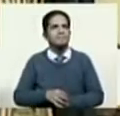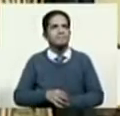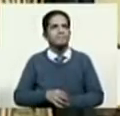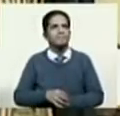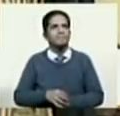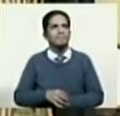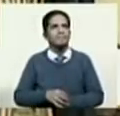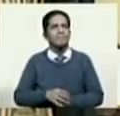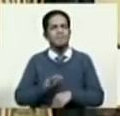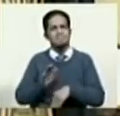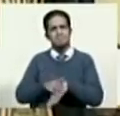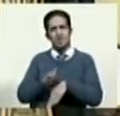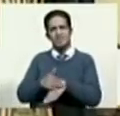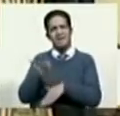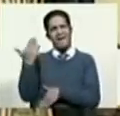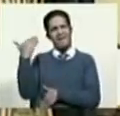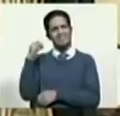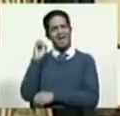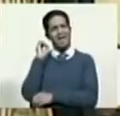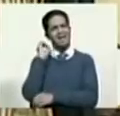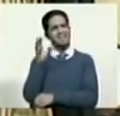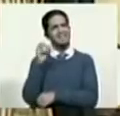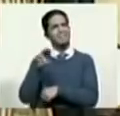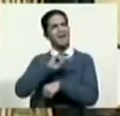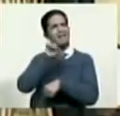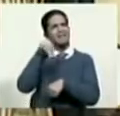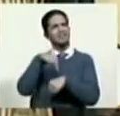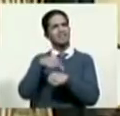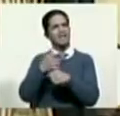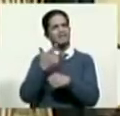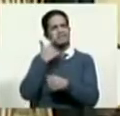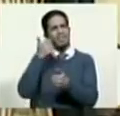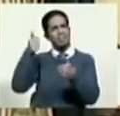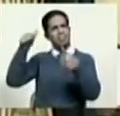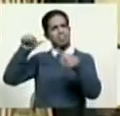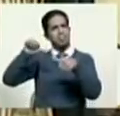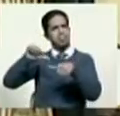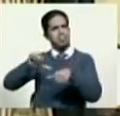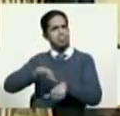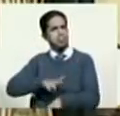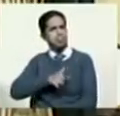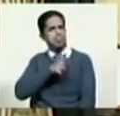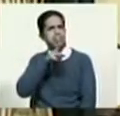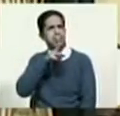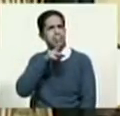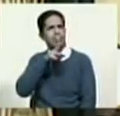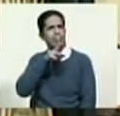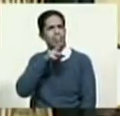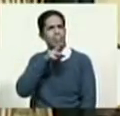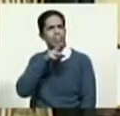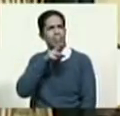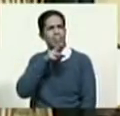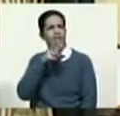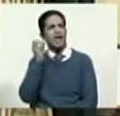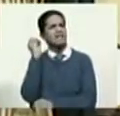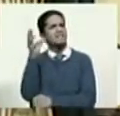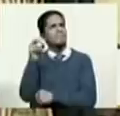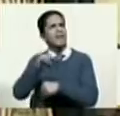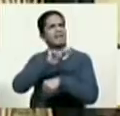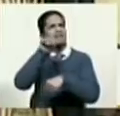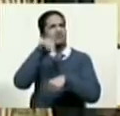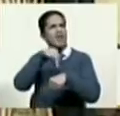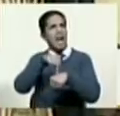pantano en que esta gente metió a la Asamblea Nacional, el poder legislativo del país. Han entregado la Asamblea Nacional a